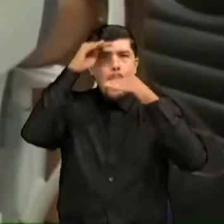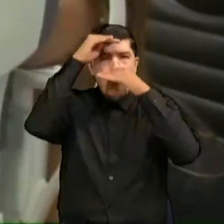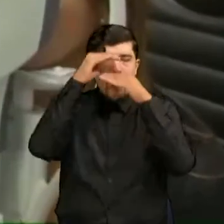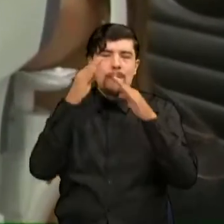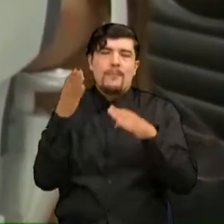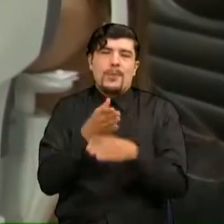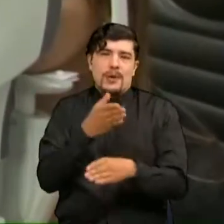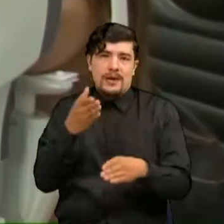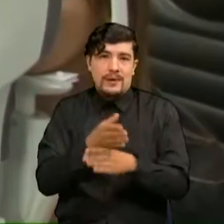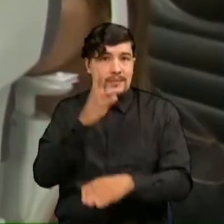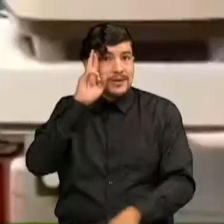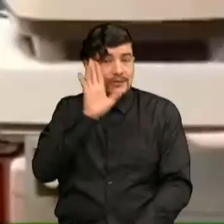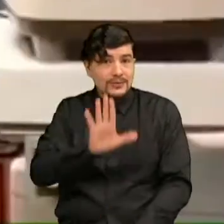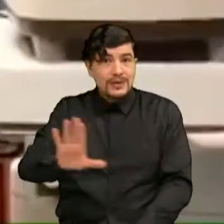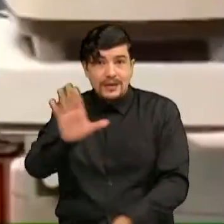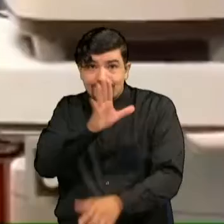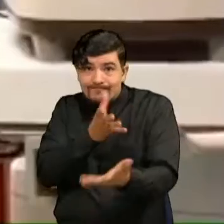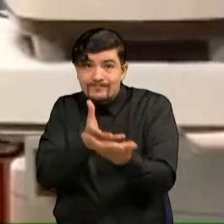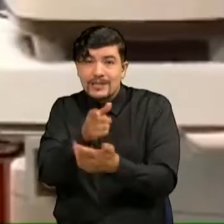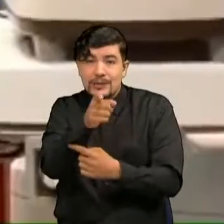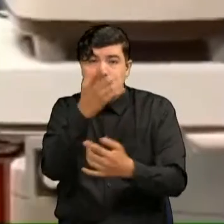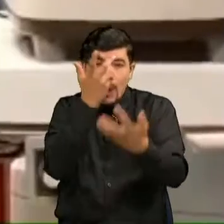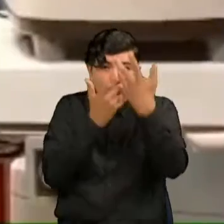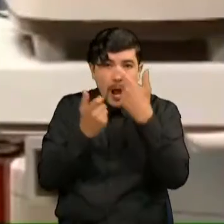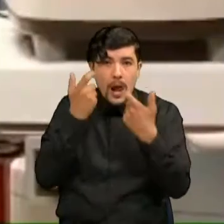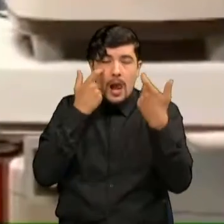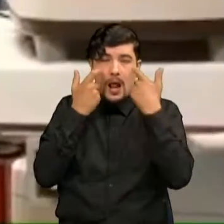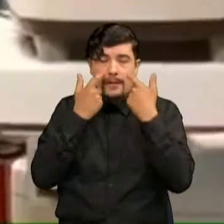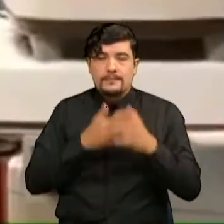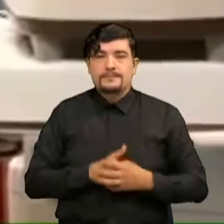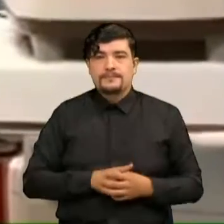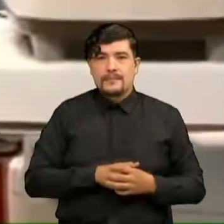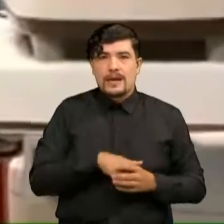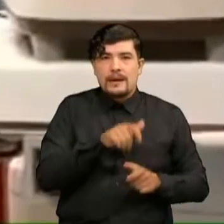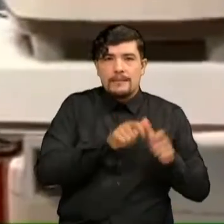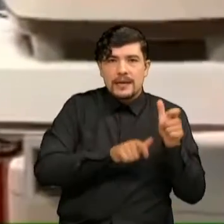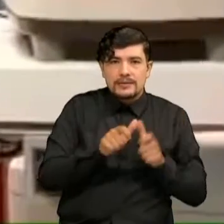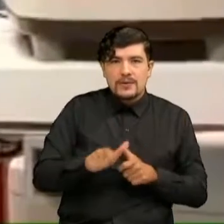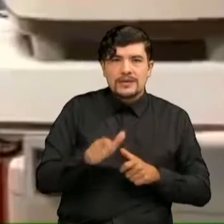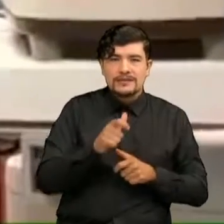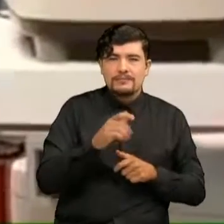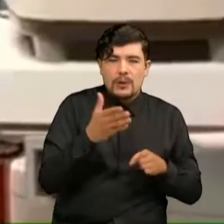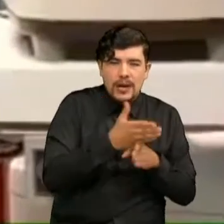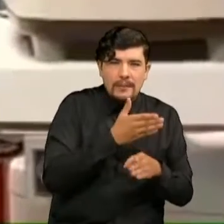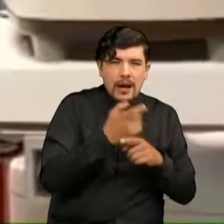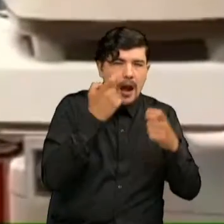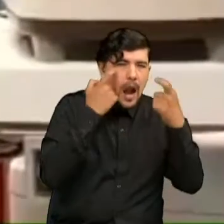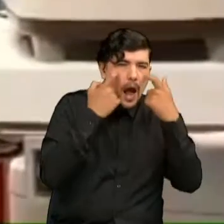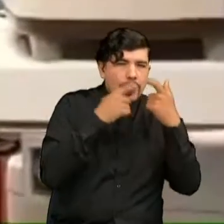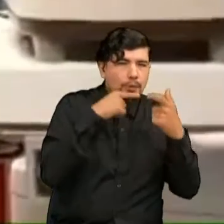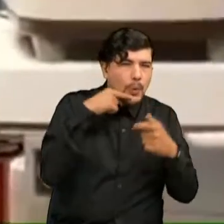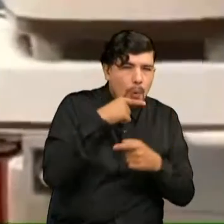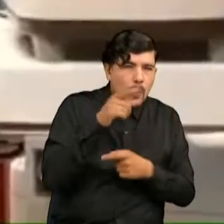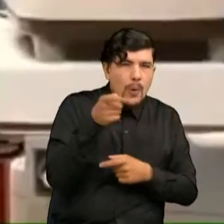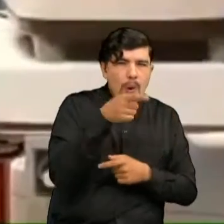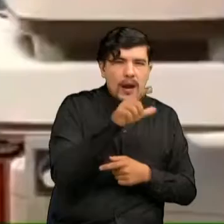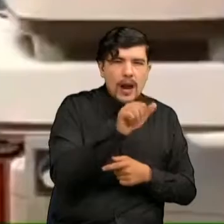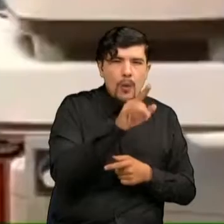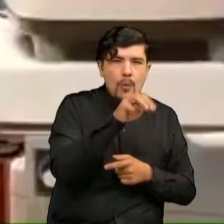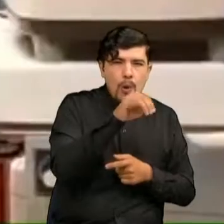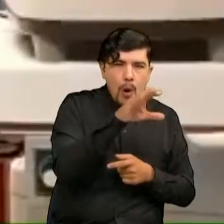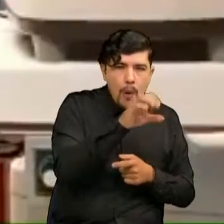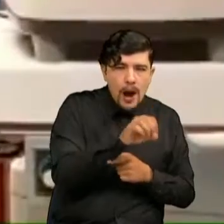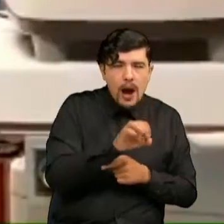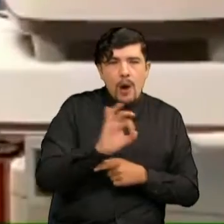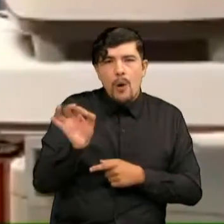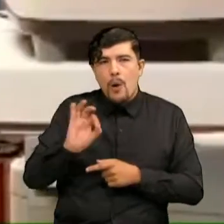con constantemente. Que les baja la visión, pacientes con glaucoma, pacientes con un trauma. Los traumas, a veces, si estamos en la casa,